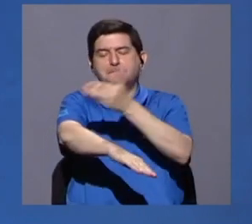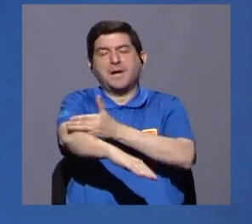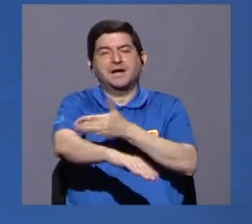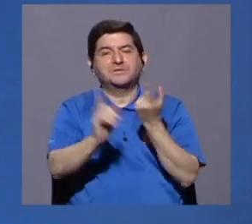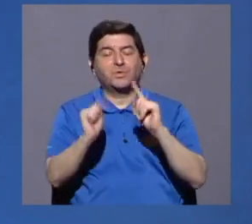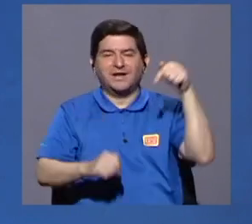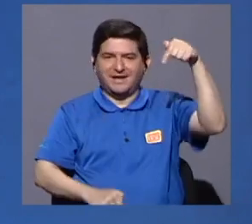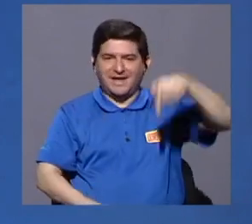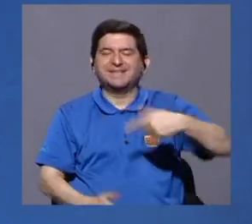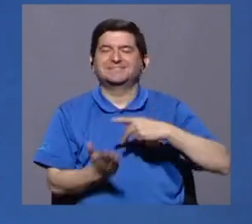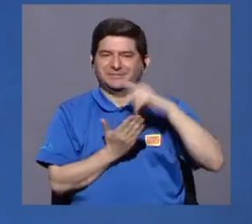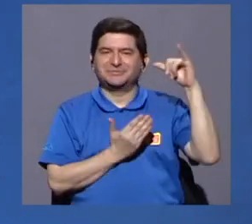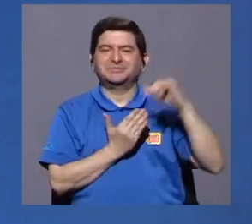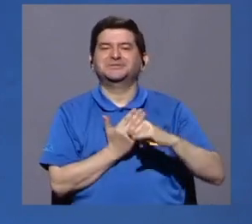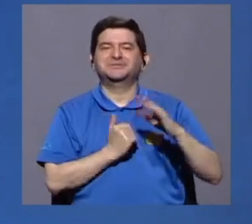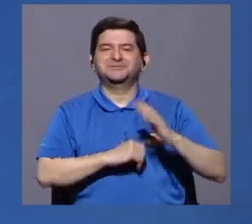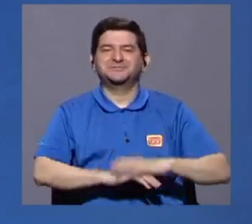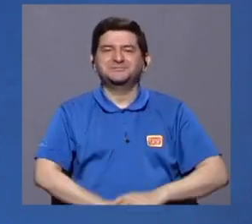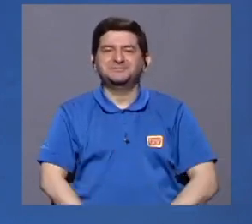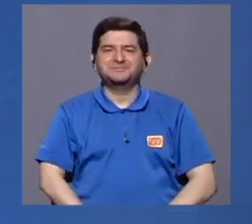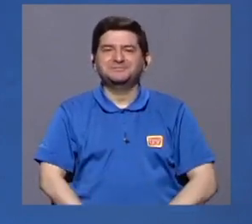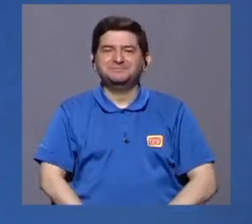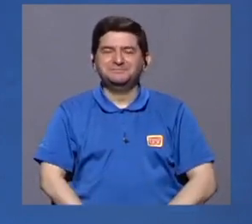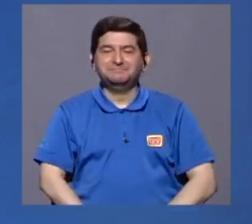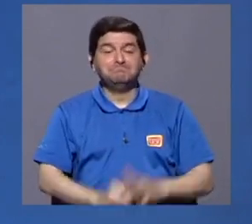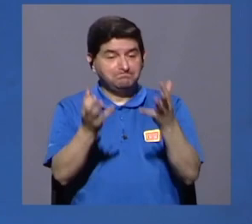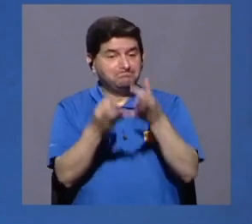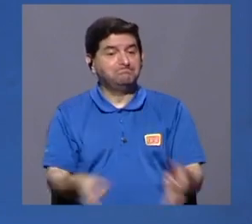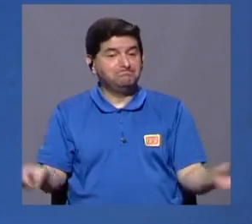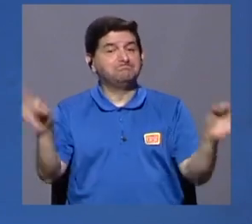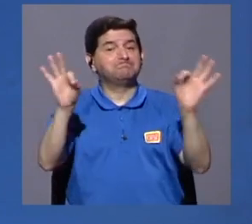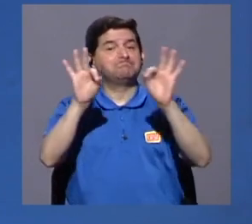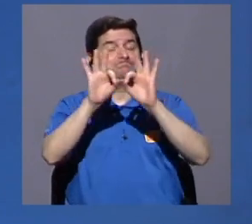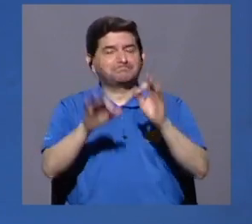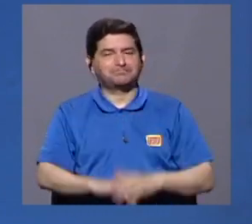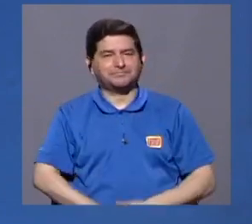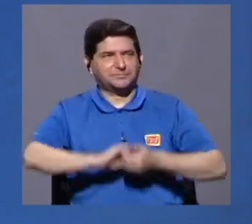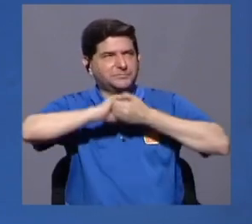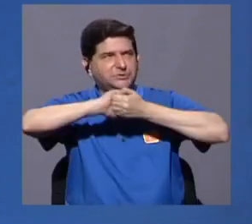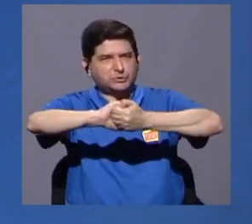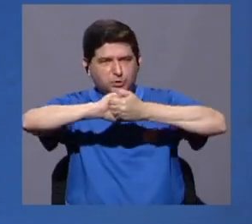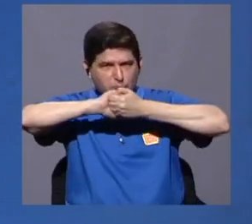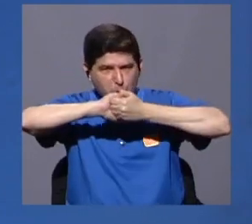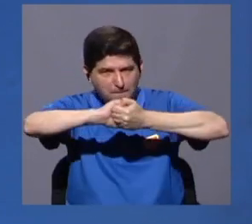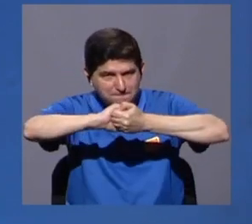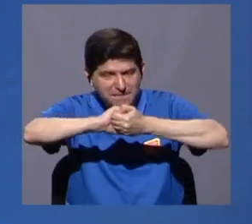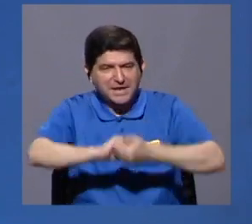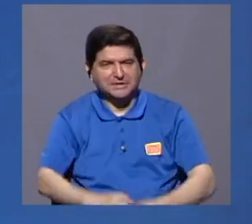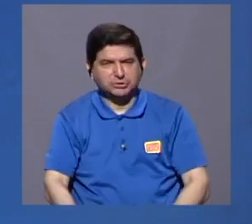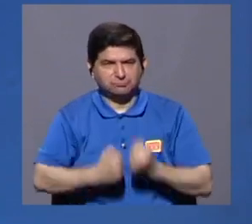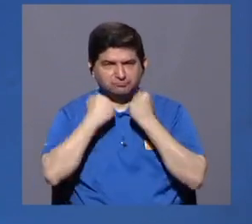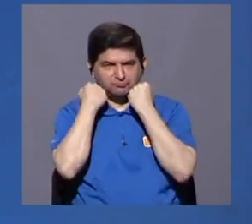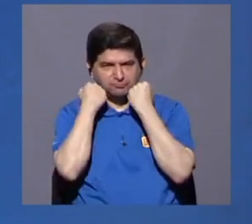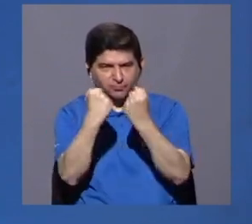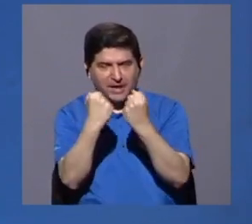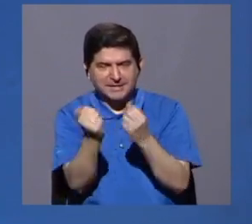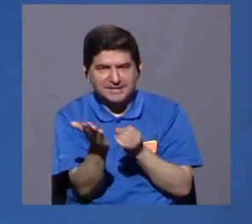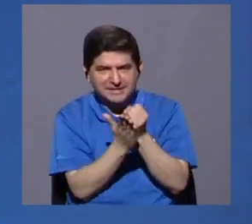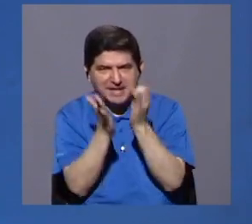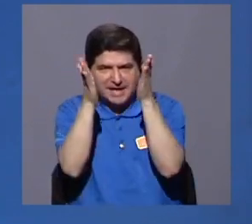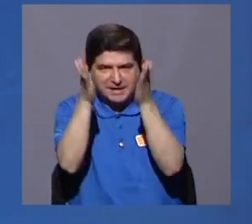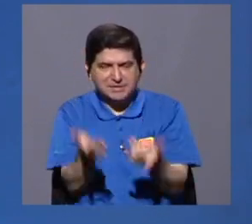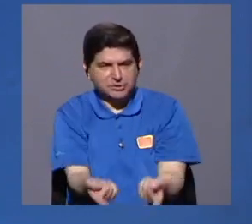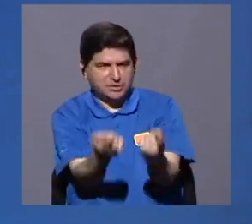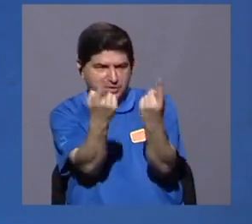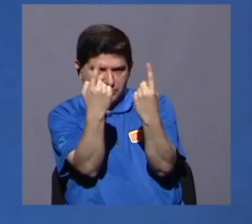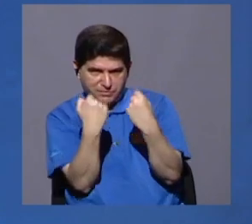este bueno entonces es bastante importante porque es una cooperación bastante bastante fuerte hay investigadores que